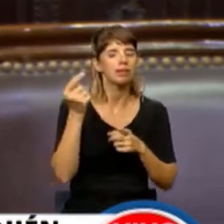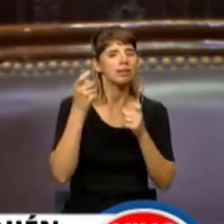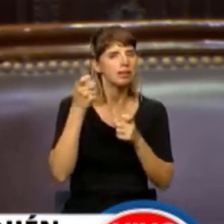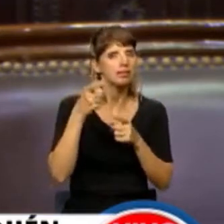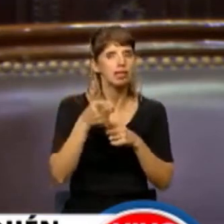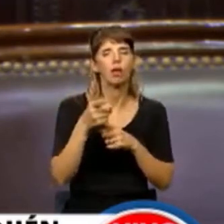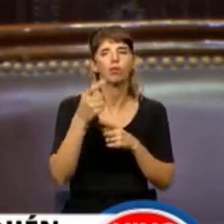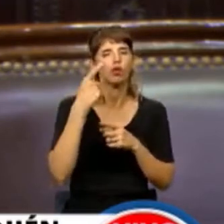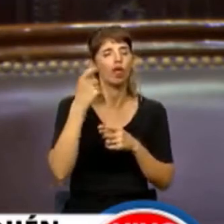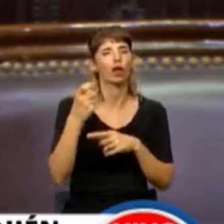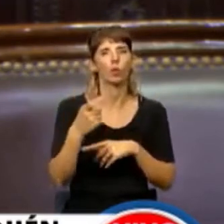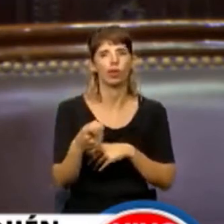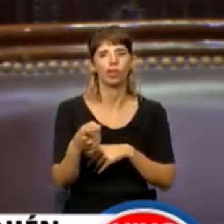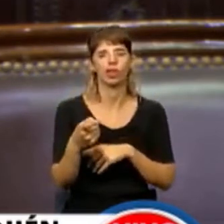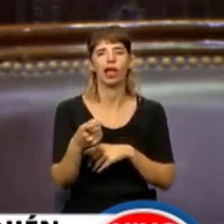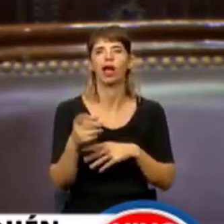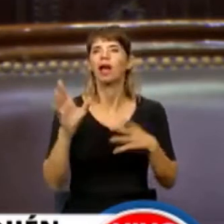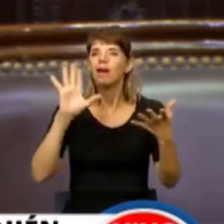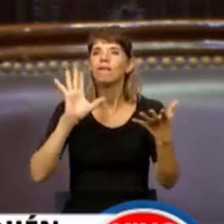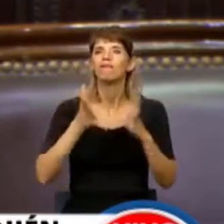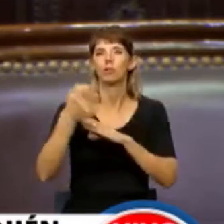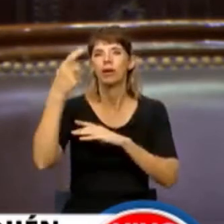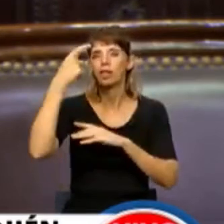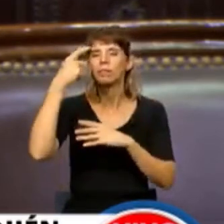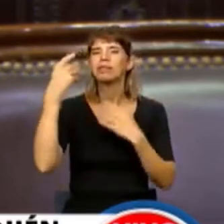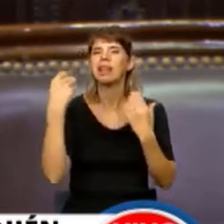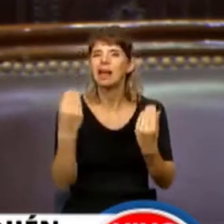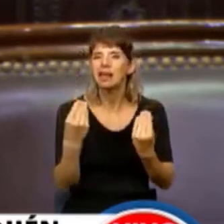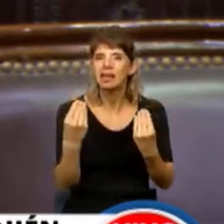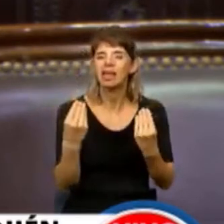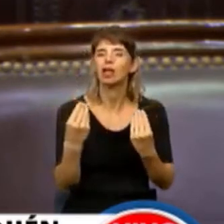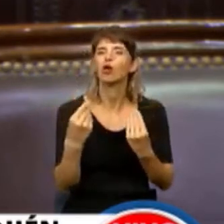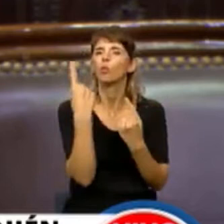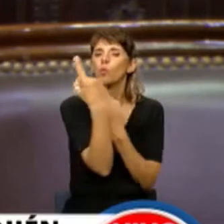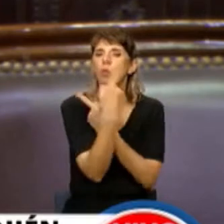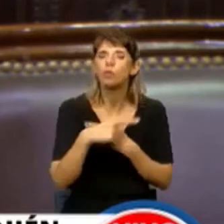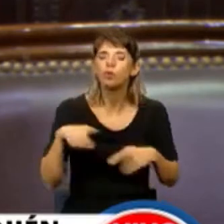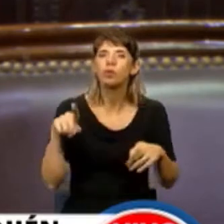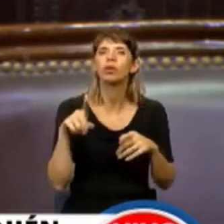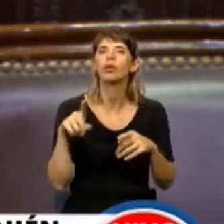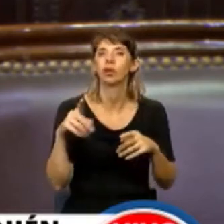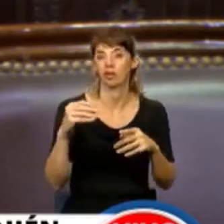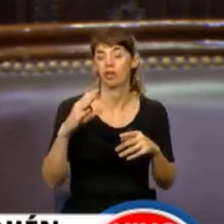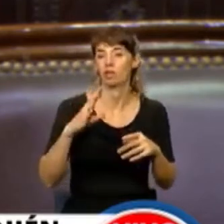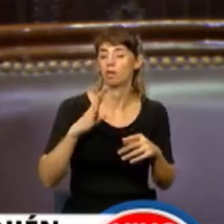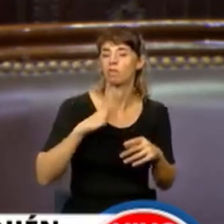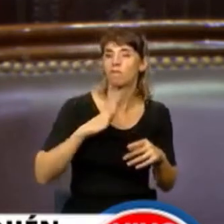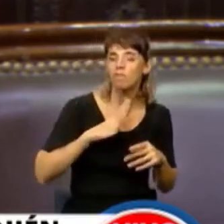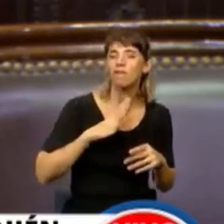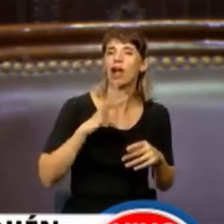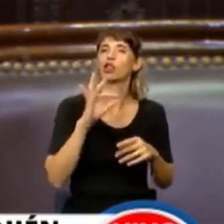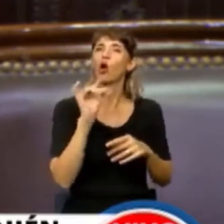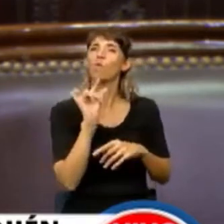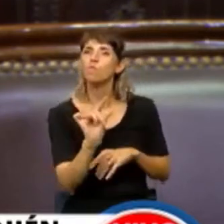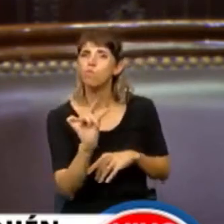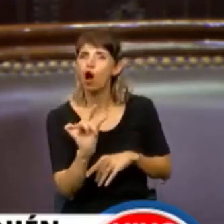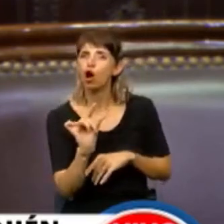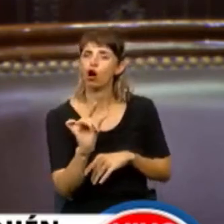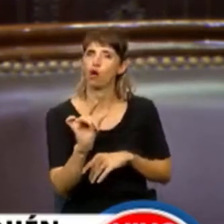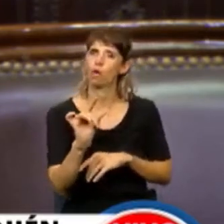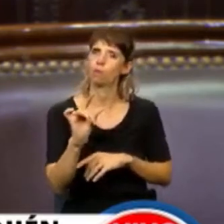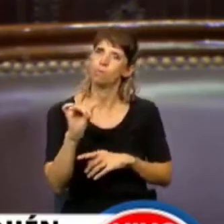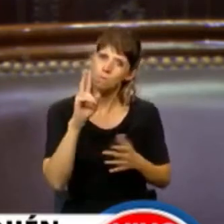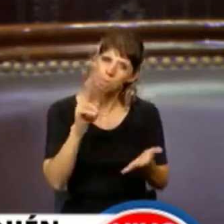paradigma de una explotación de un recurso en estado de carencia, sino todo lo contrario, poder